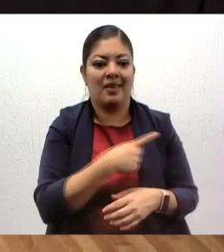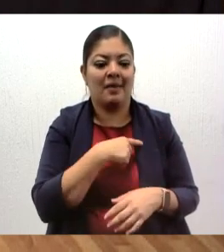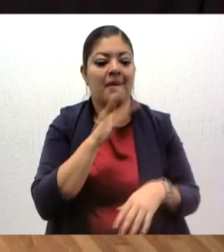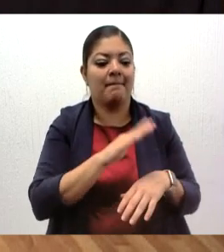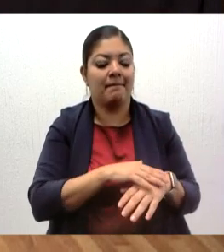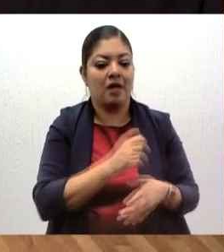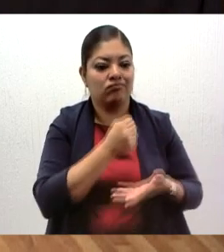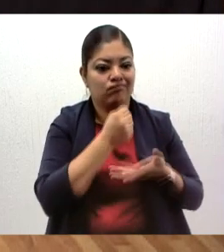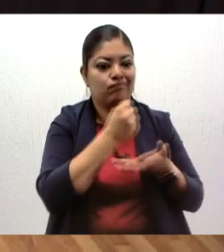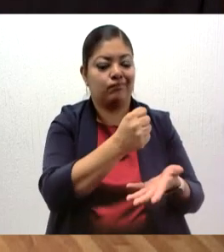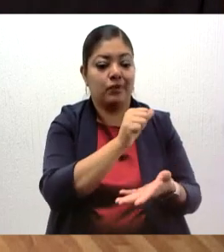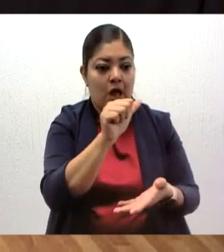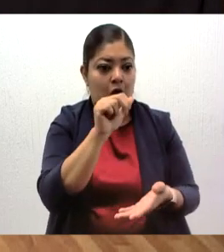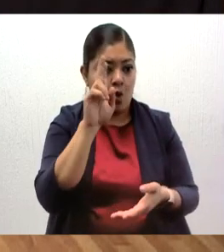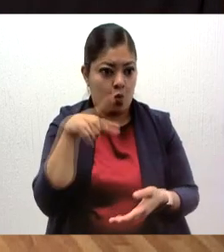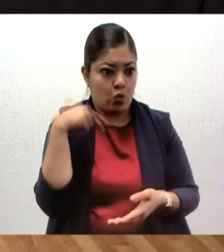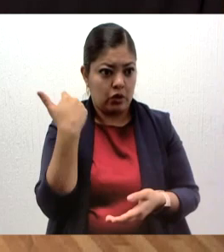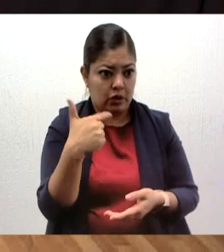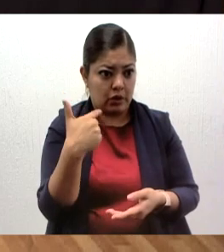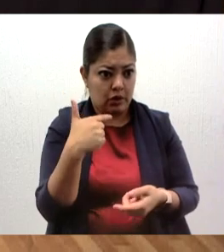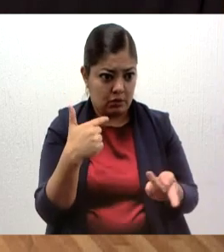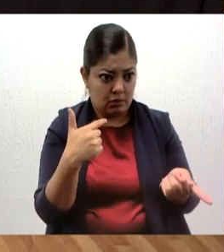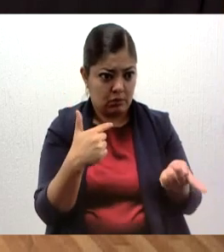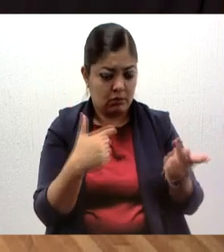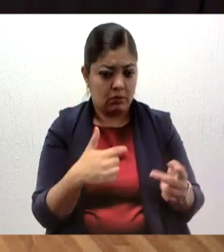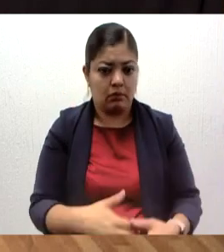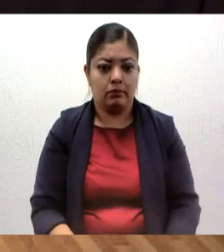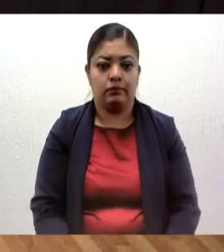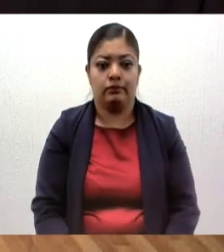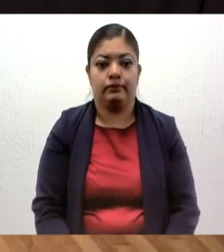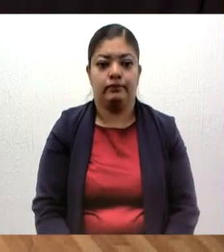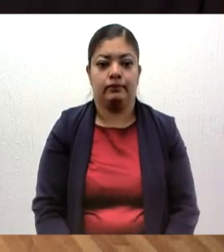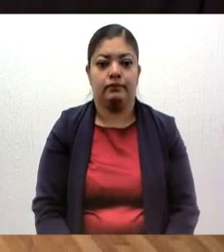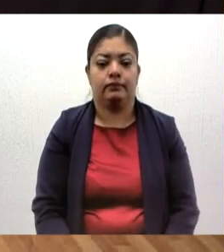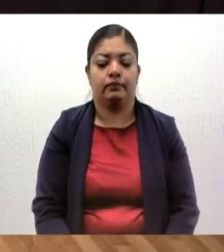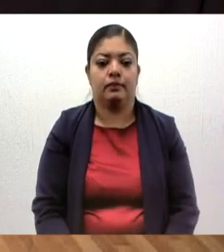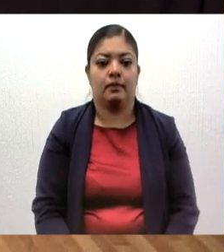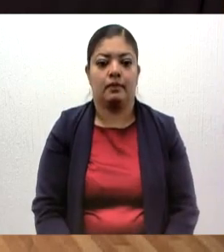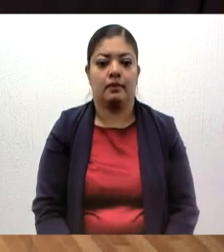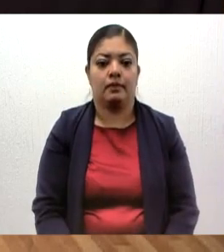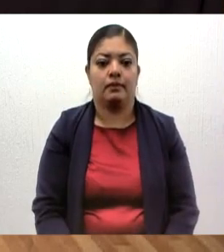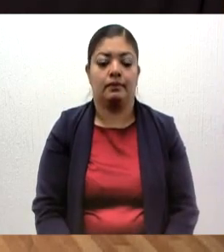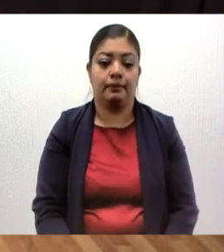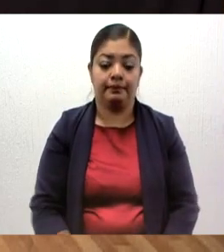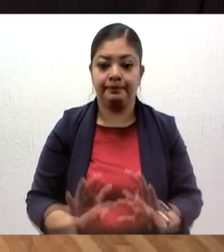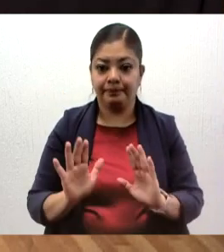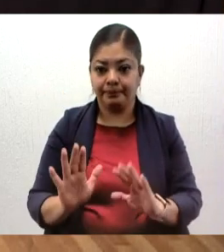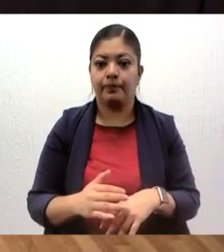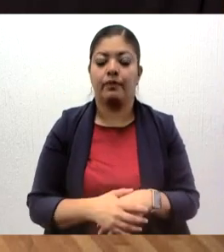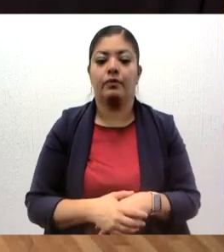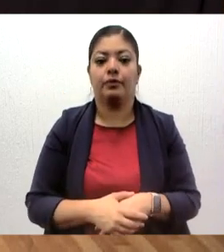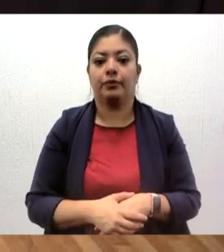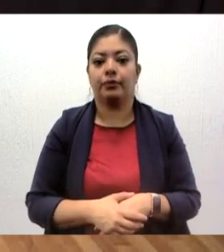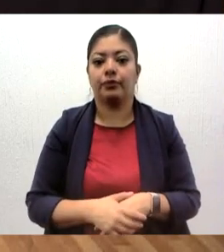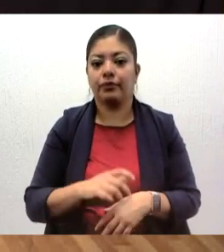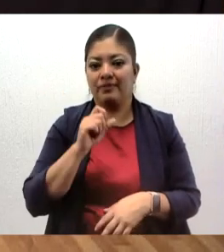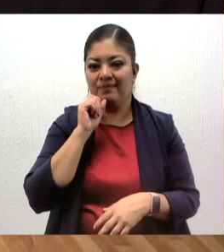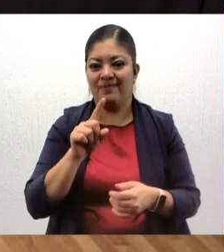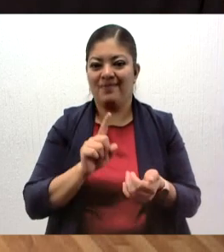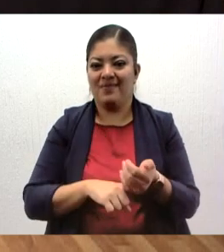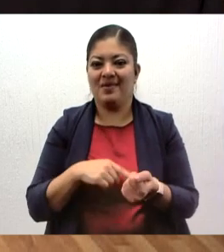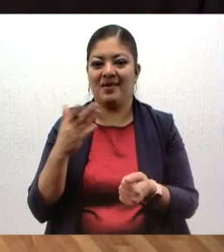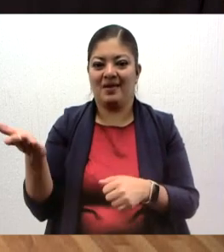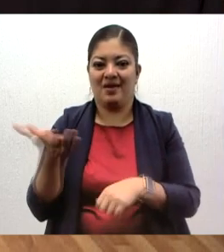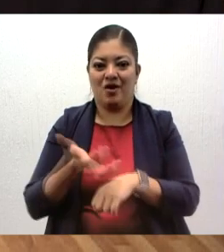de Guadalajara miren para reiterarle lo que comenta la compañera